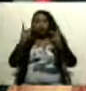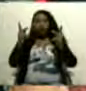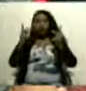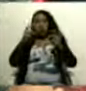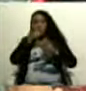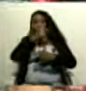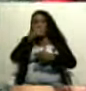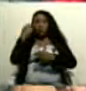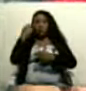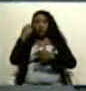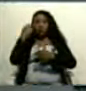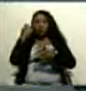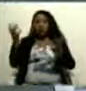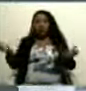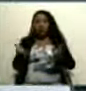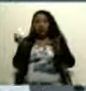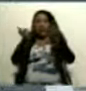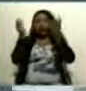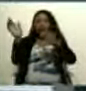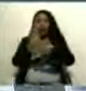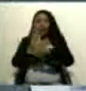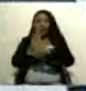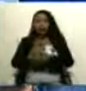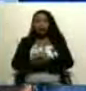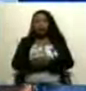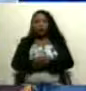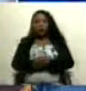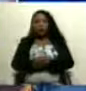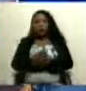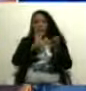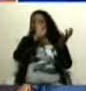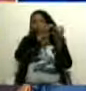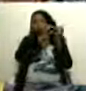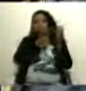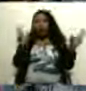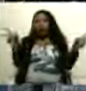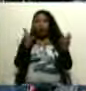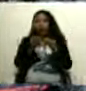será incinerada a la brevedad. Desde Nueva Esparta, Tania González, La Noticia.